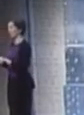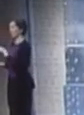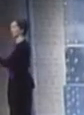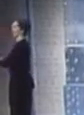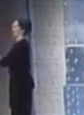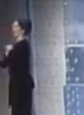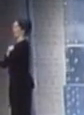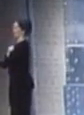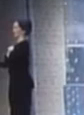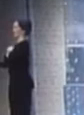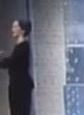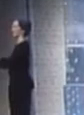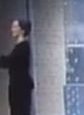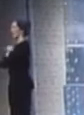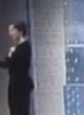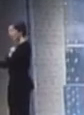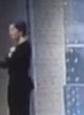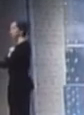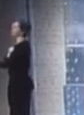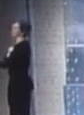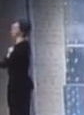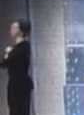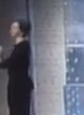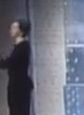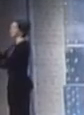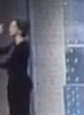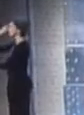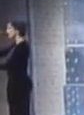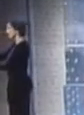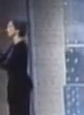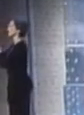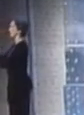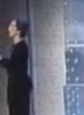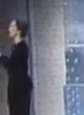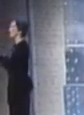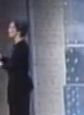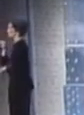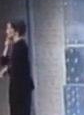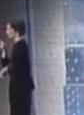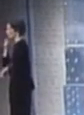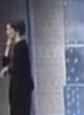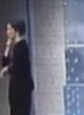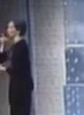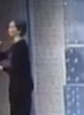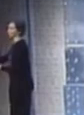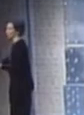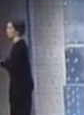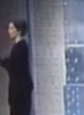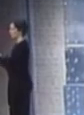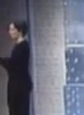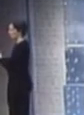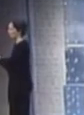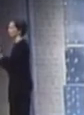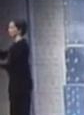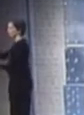recompensas sí existen. Y es ahí donde ahora sabemos cómo aprendemos. Cuando hay motivación, cuando hay un